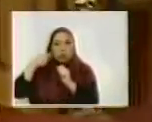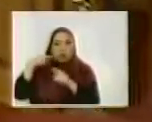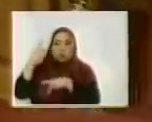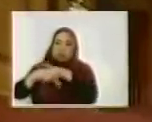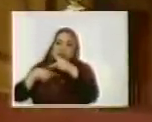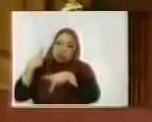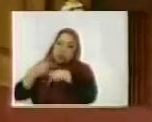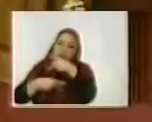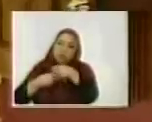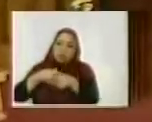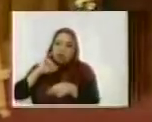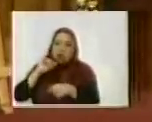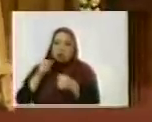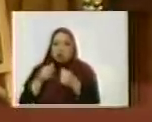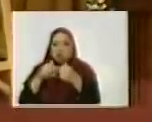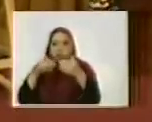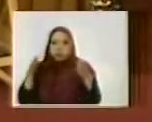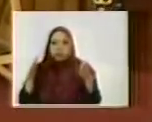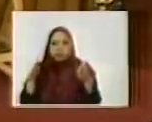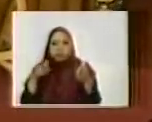proceso que algún día se publicarán.